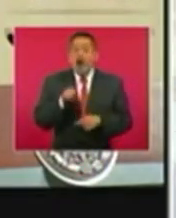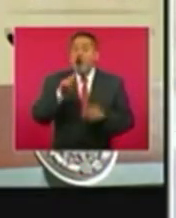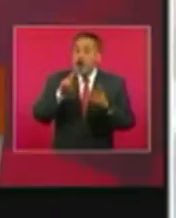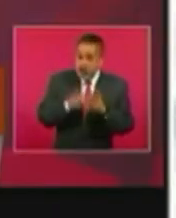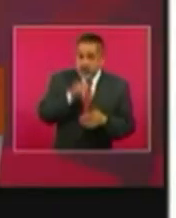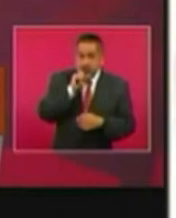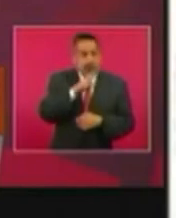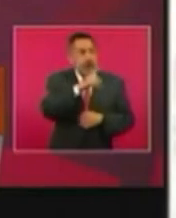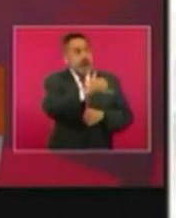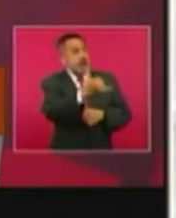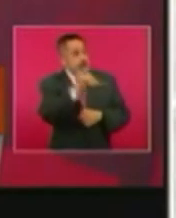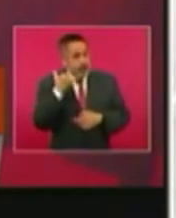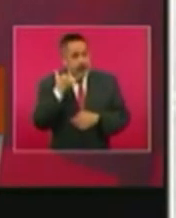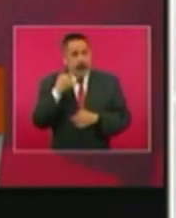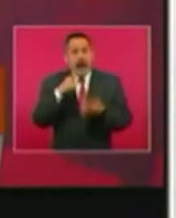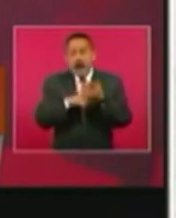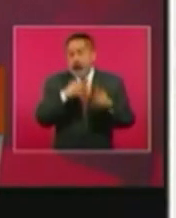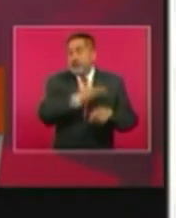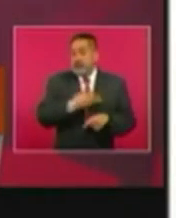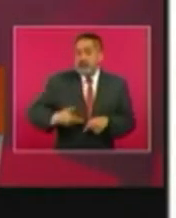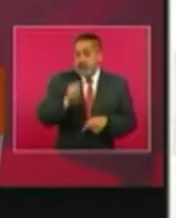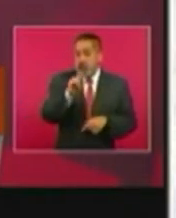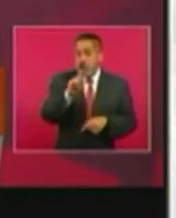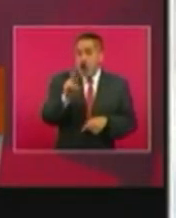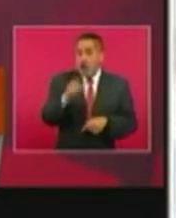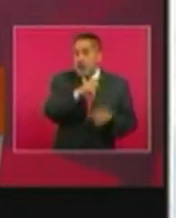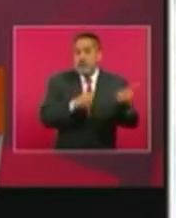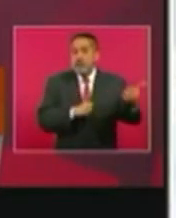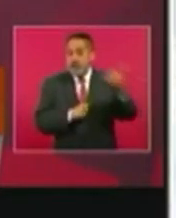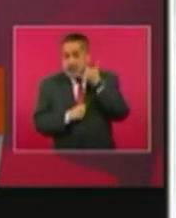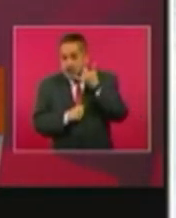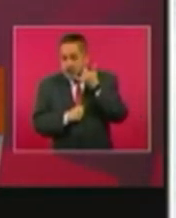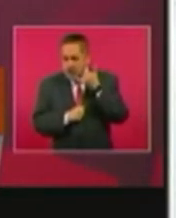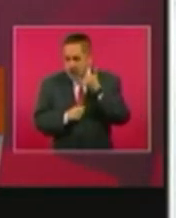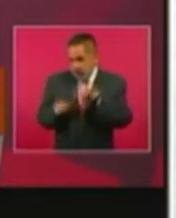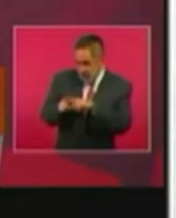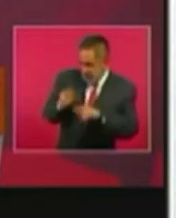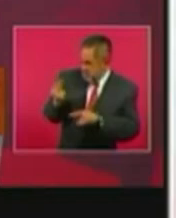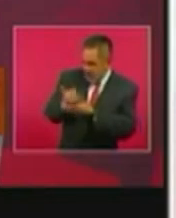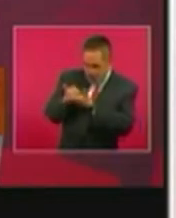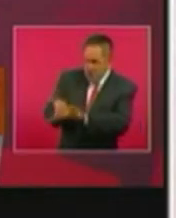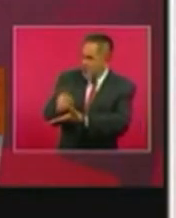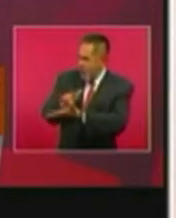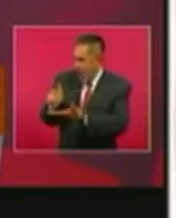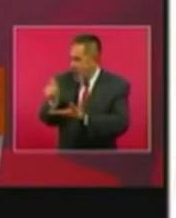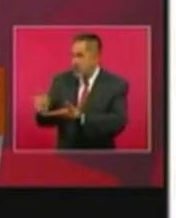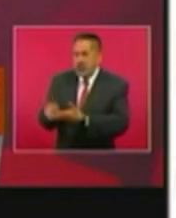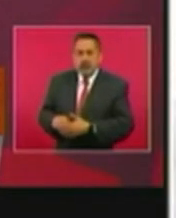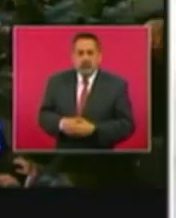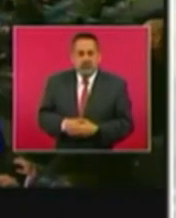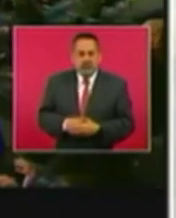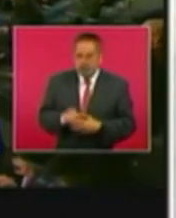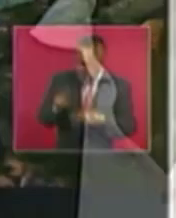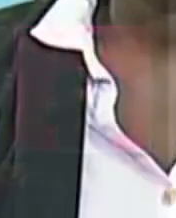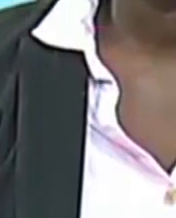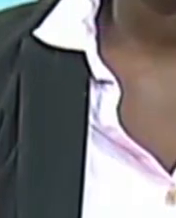como los jueces de manera particular, que son los que tienen la última palabra, pues tienen que decidir si aplica o no que se